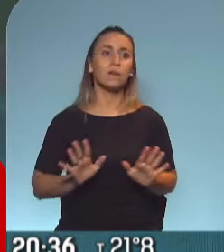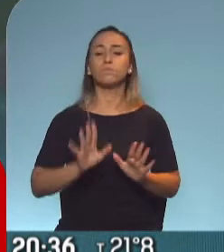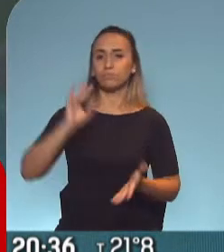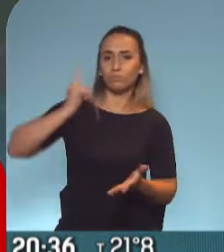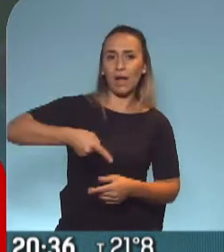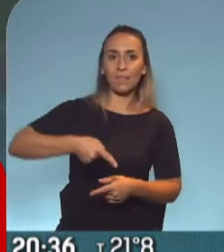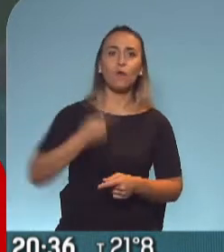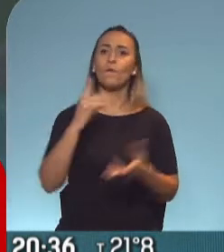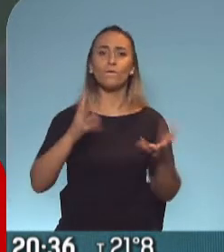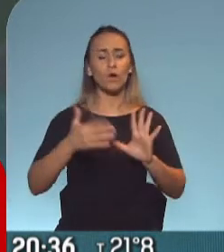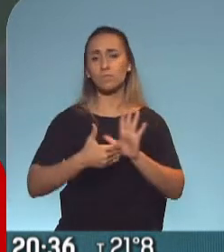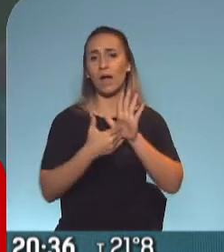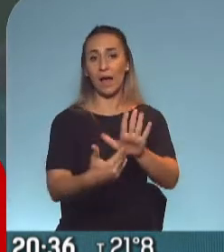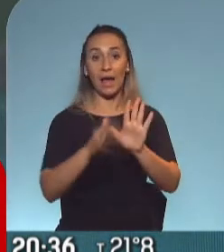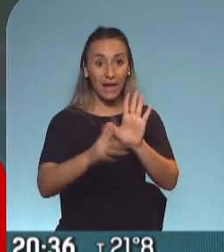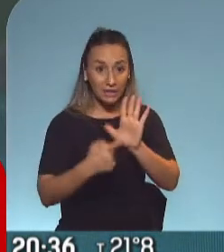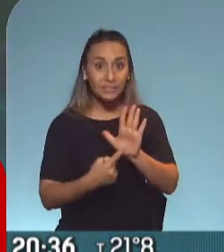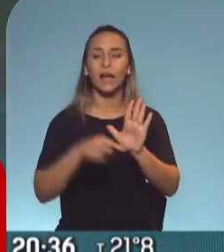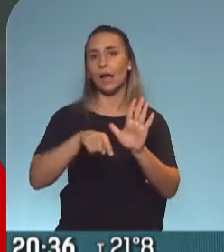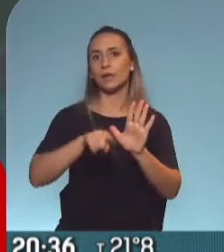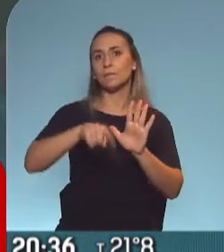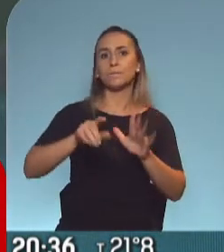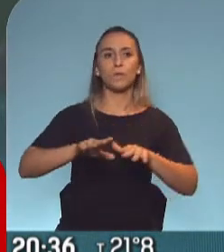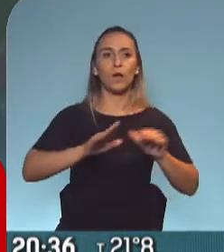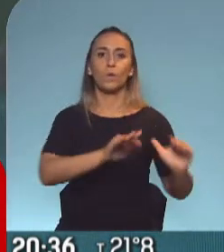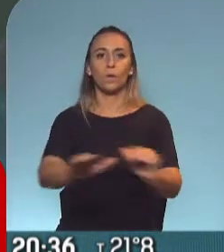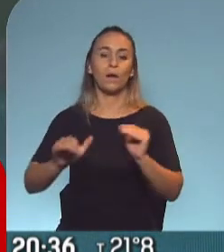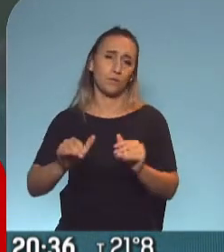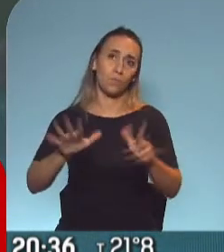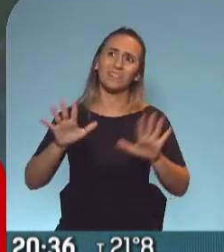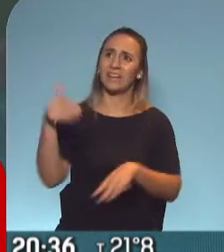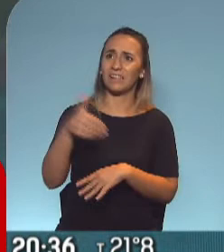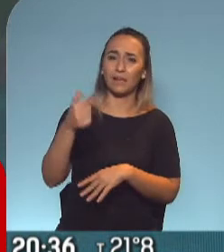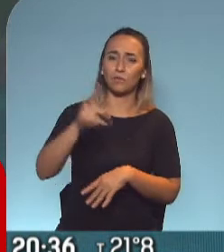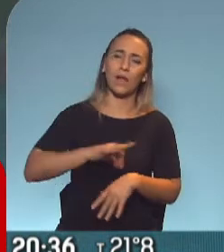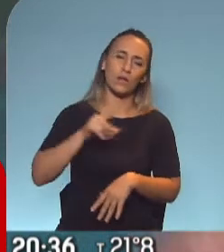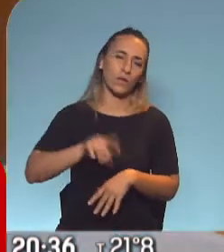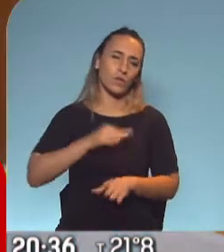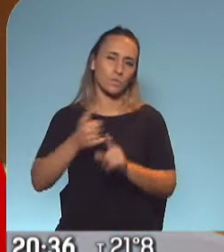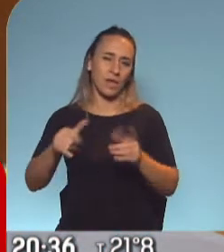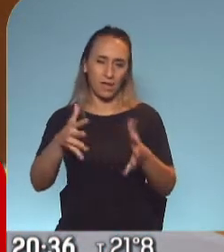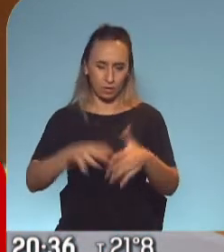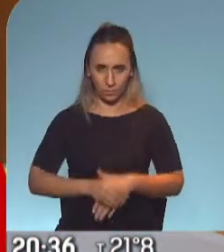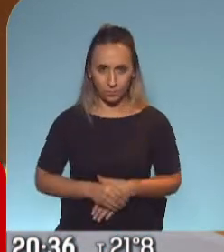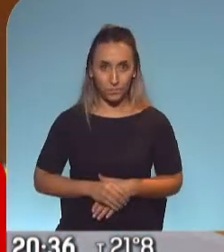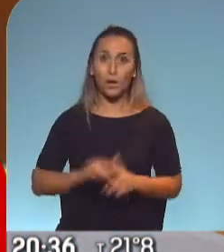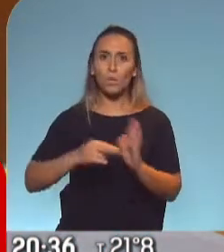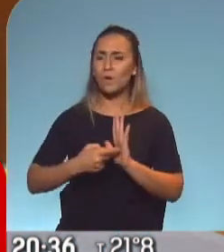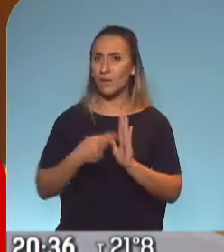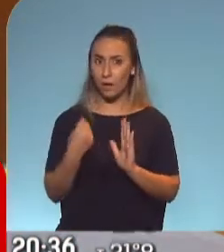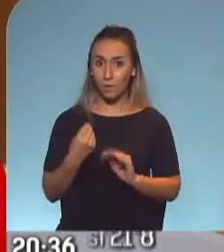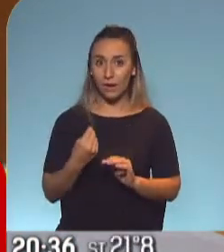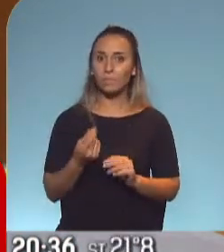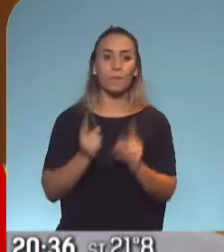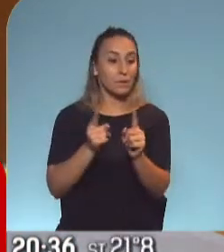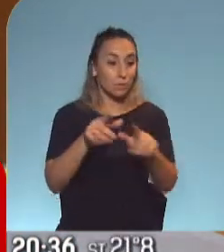manera, y ahí habrá una cuestión definitiva. Para esto puede pasar entre un año y 1 año y medio, por lo menos. El problema no es que ante las mismas